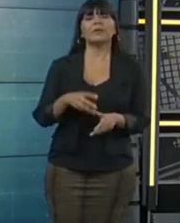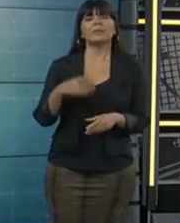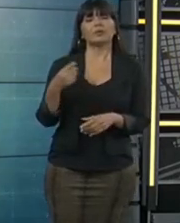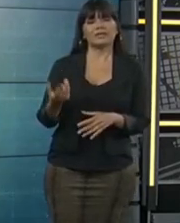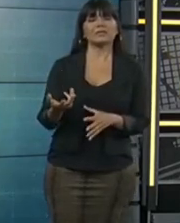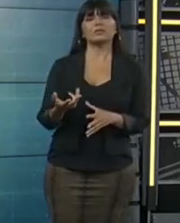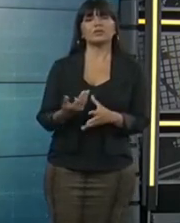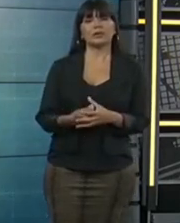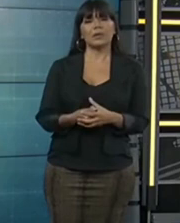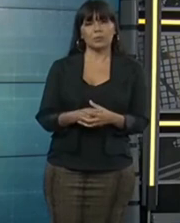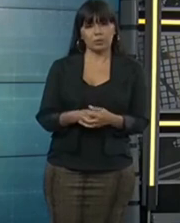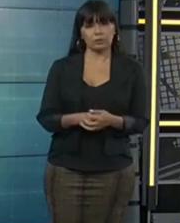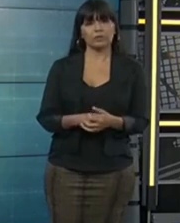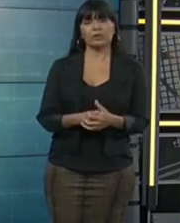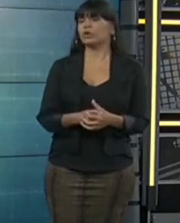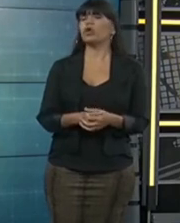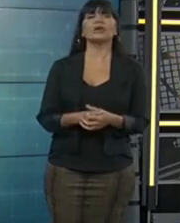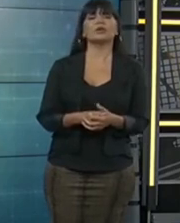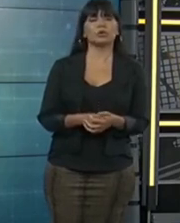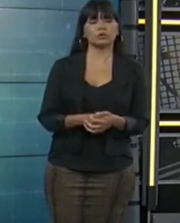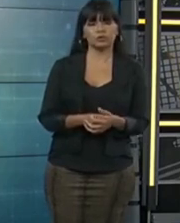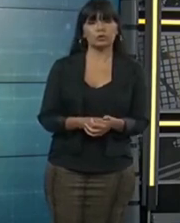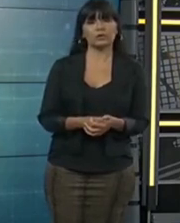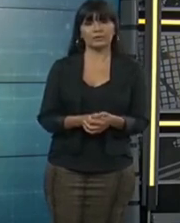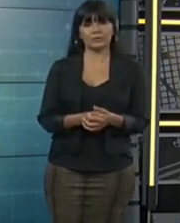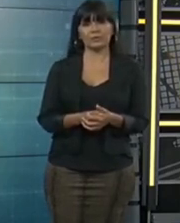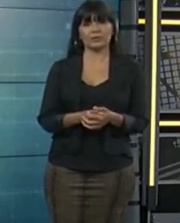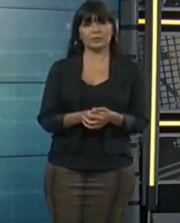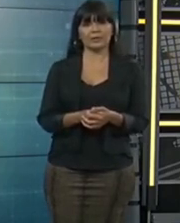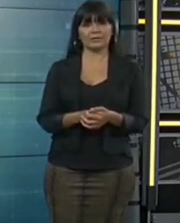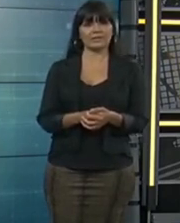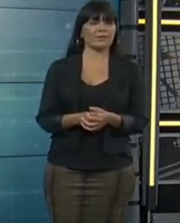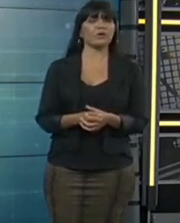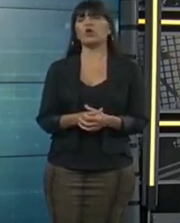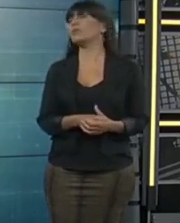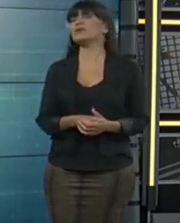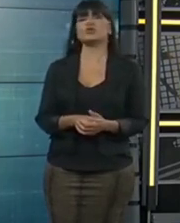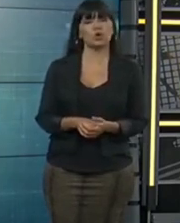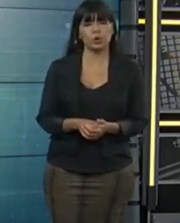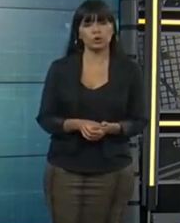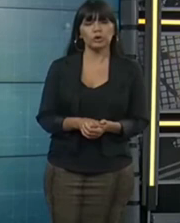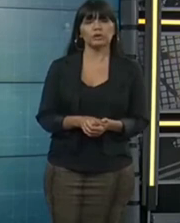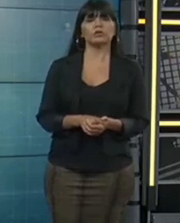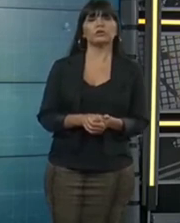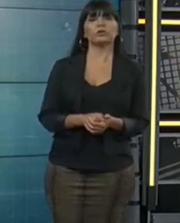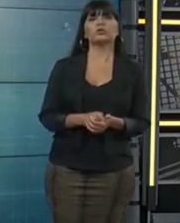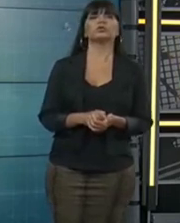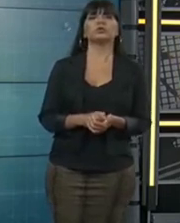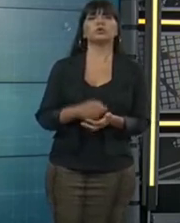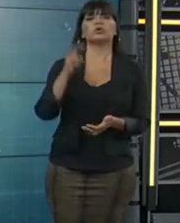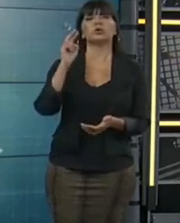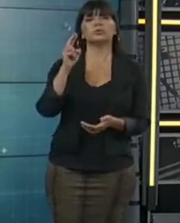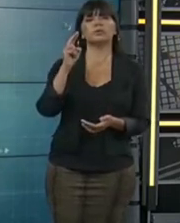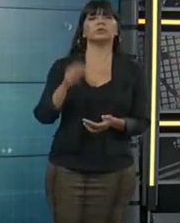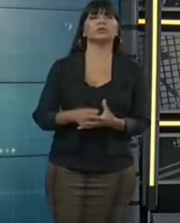qué? Porque ayer Bolsonaro habló, no reconoció la victoria de Lula da Silva, no lo mencionó y su